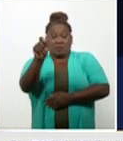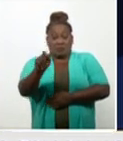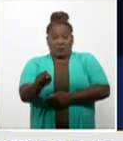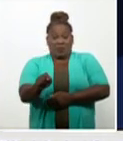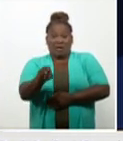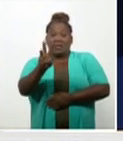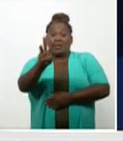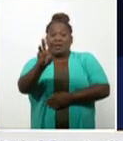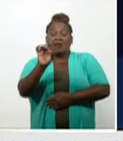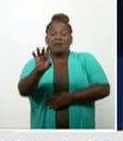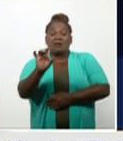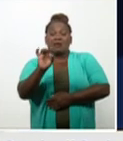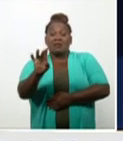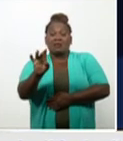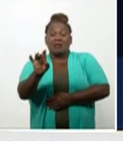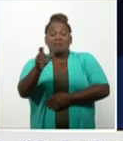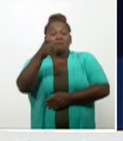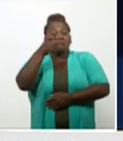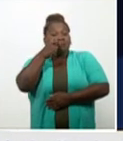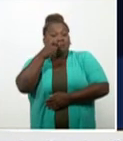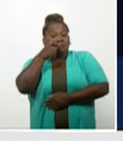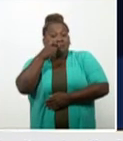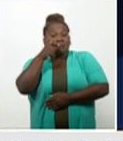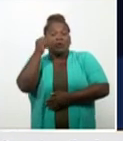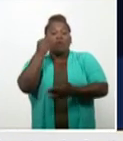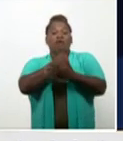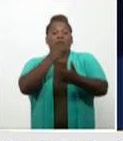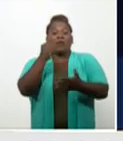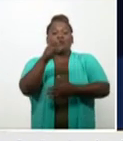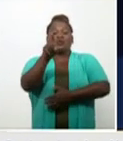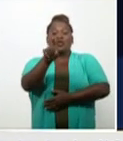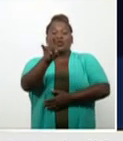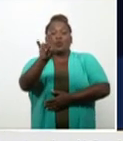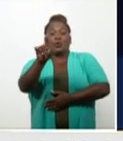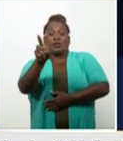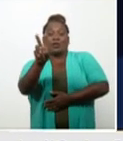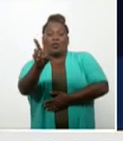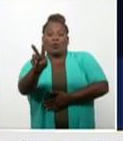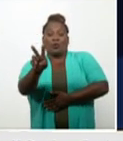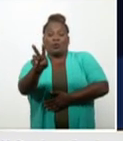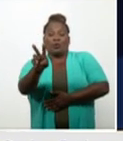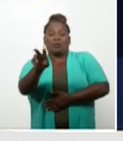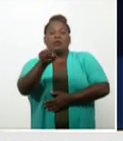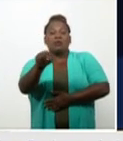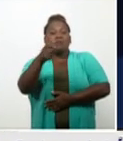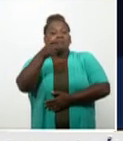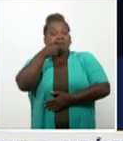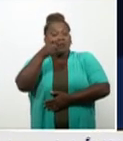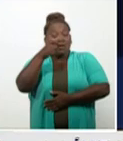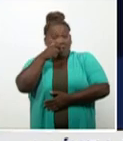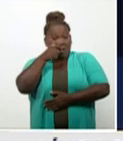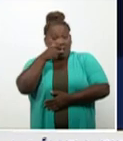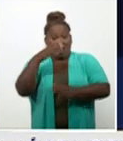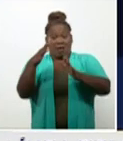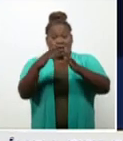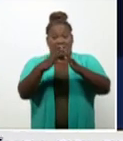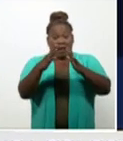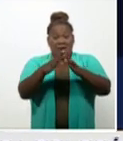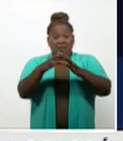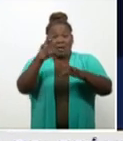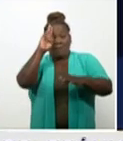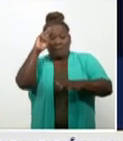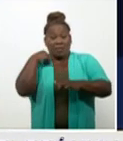315 sospechosos, confirmados 192, y se vigilan en la atención primaria de salud